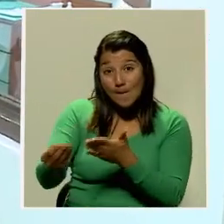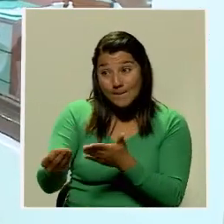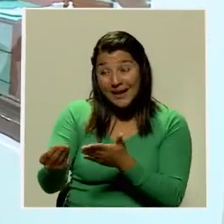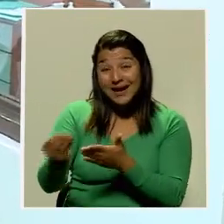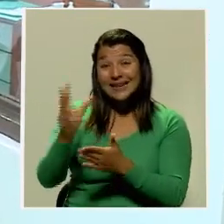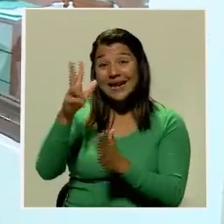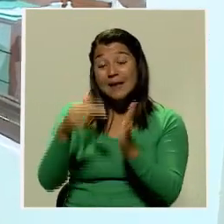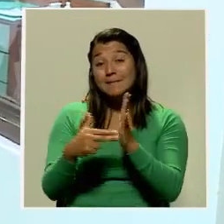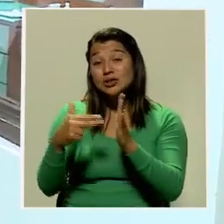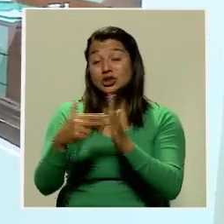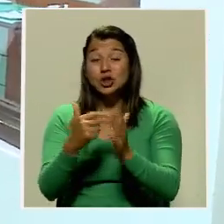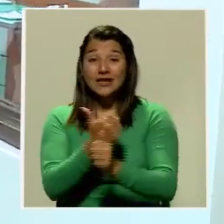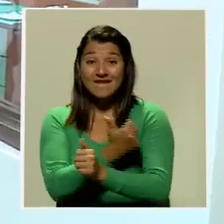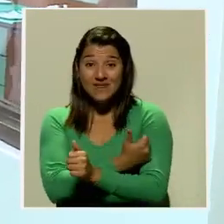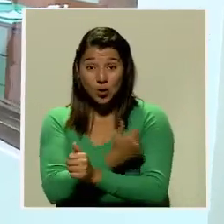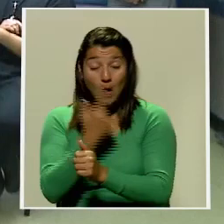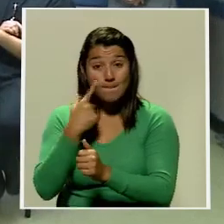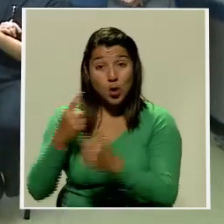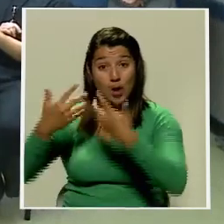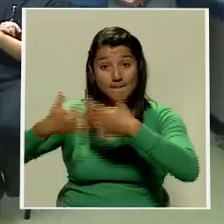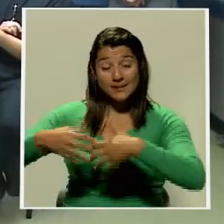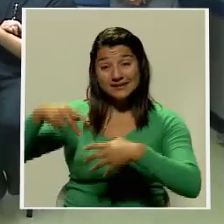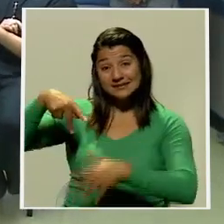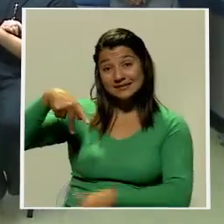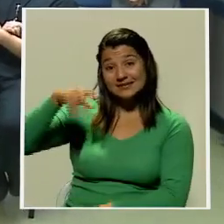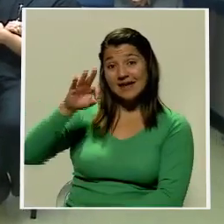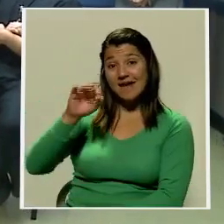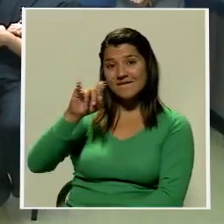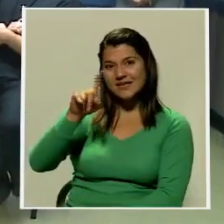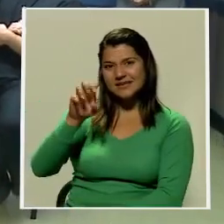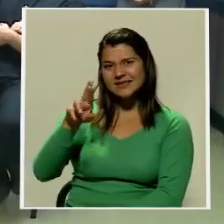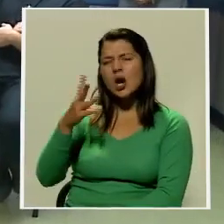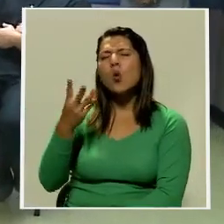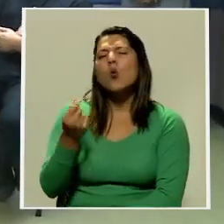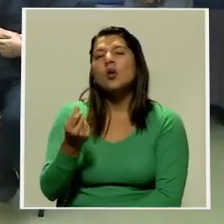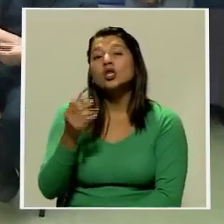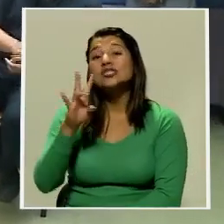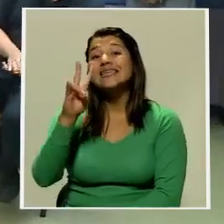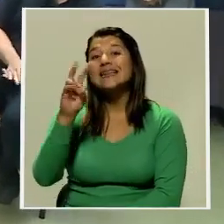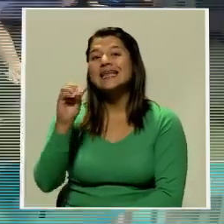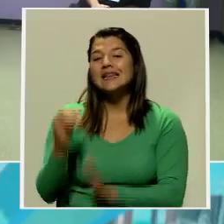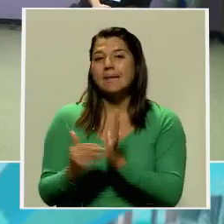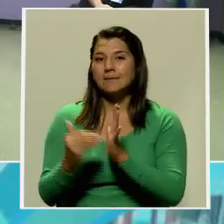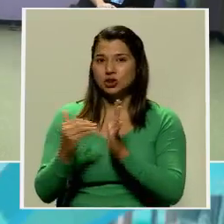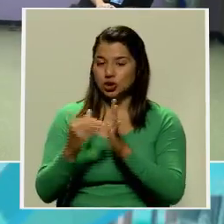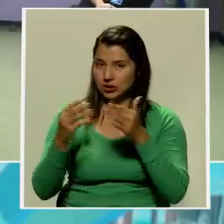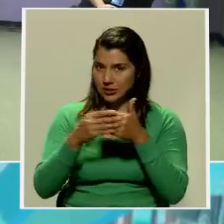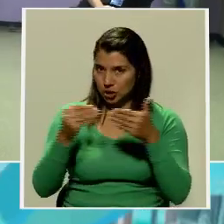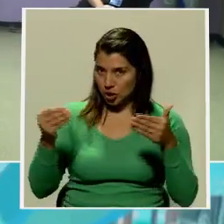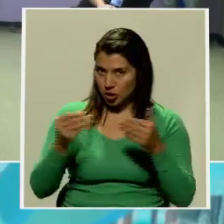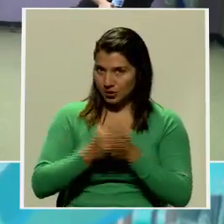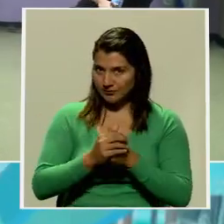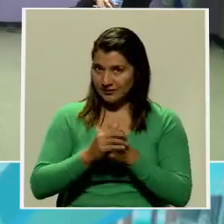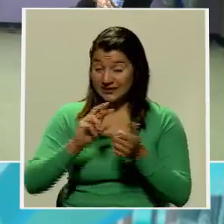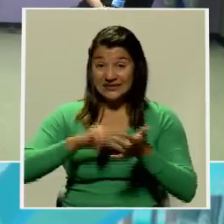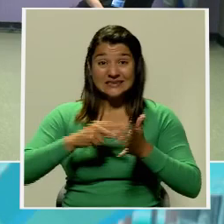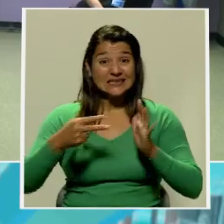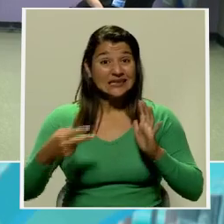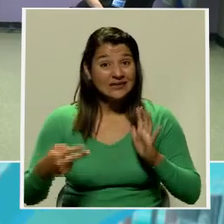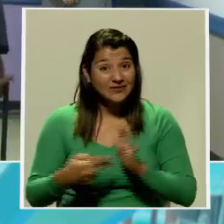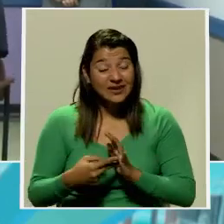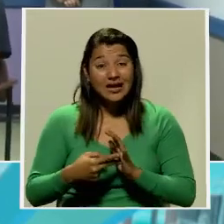3 millones de vacunas de Pfizer fue de $70 millones. Es decir, que el precio